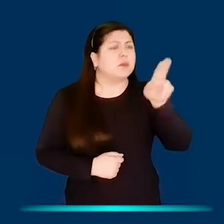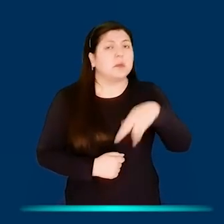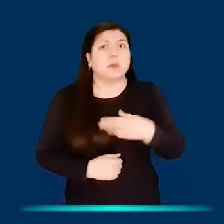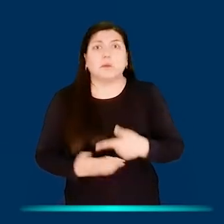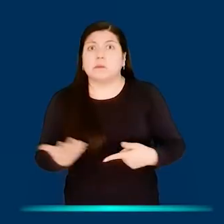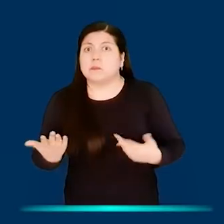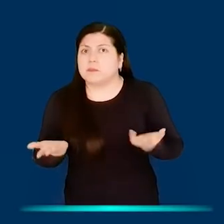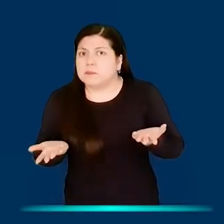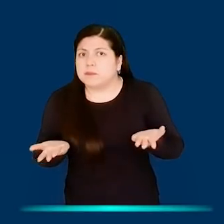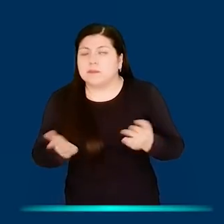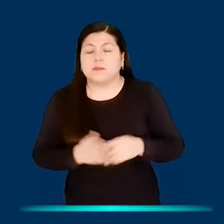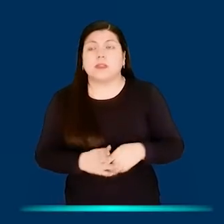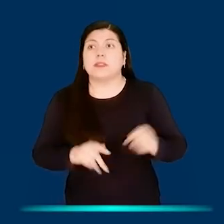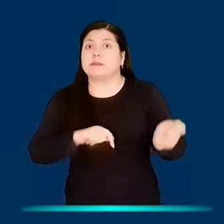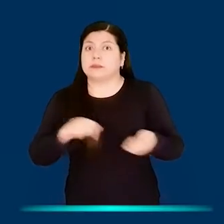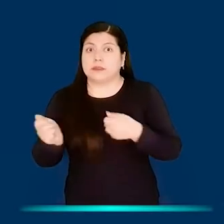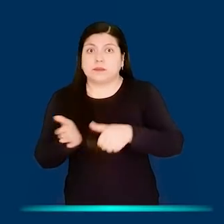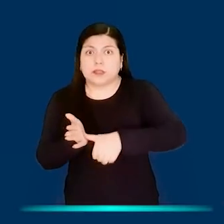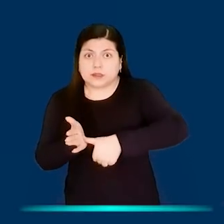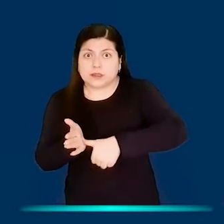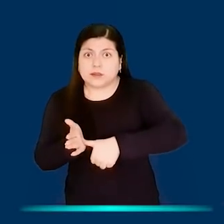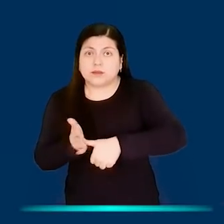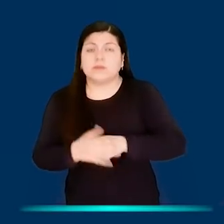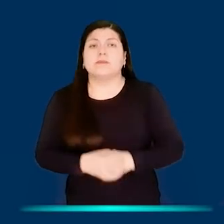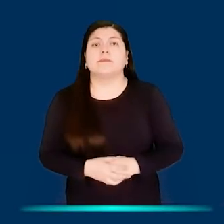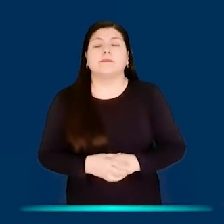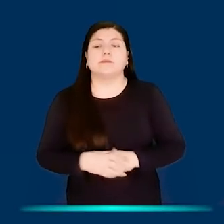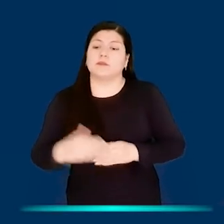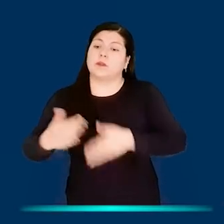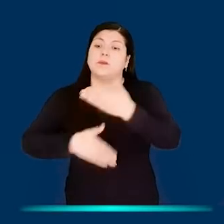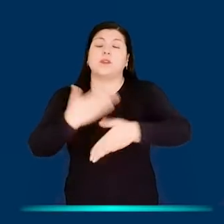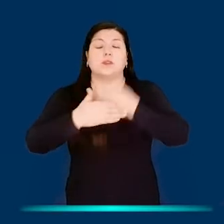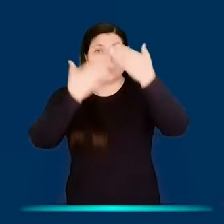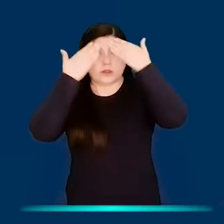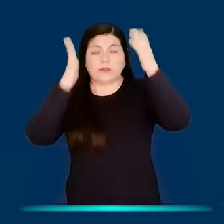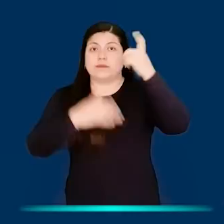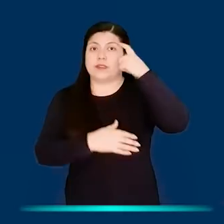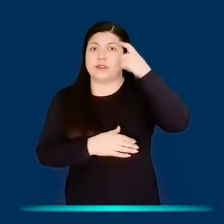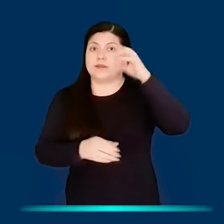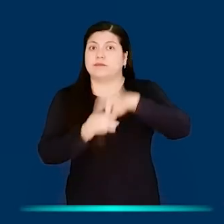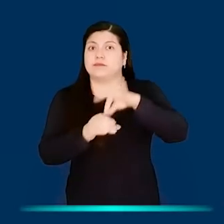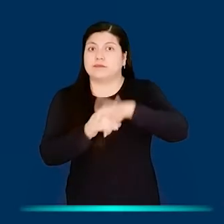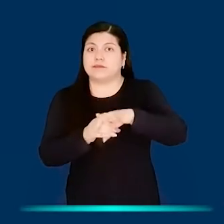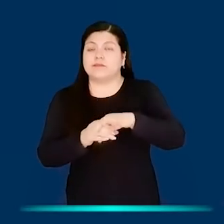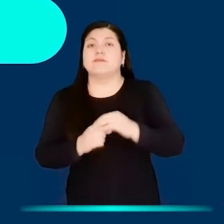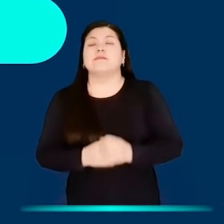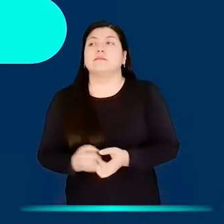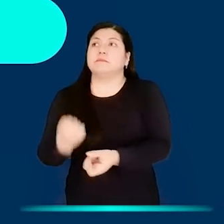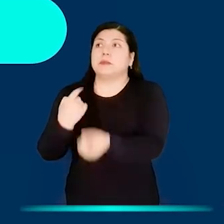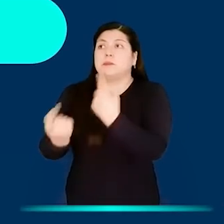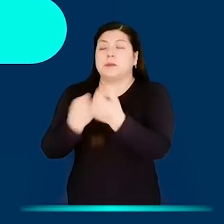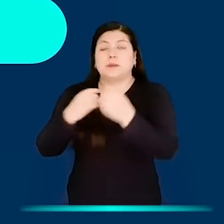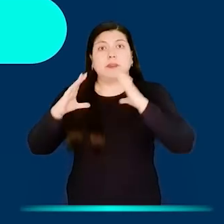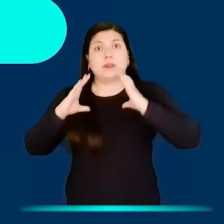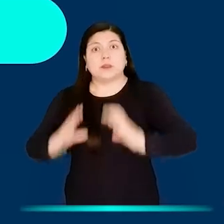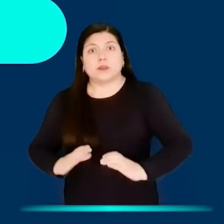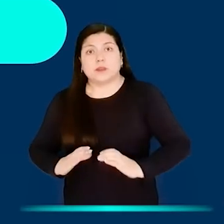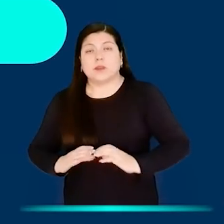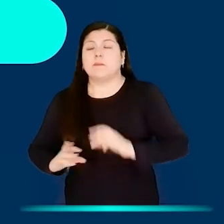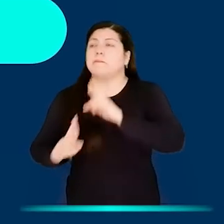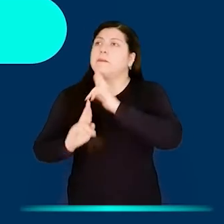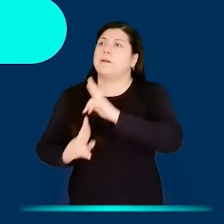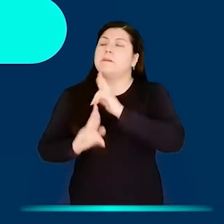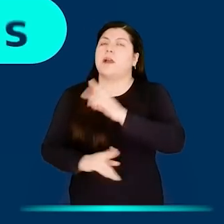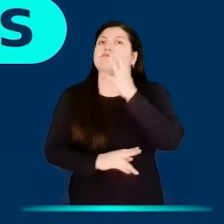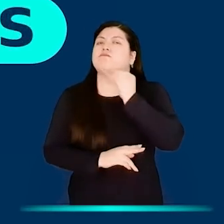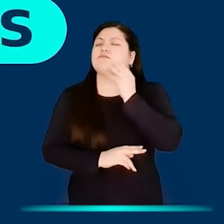está prohibido? ¿Qué documento debo presentar? Para un proceso democrático con inteligencia electoral, a las preguntas de